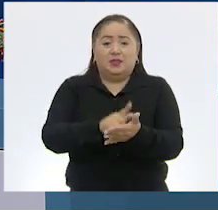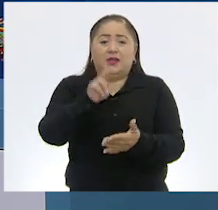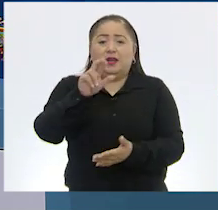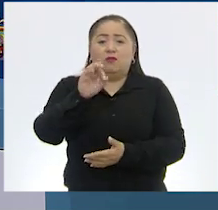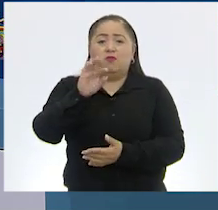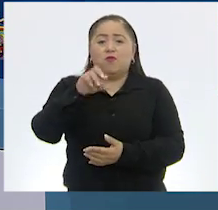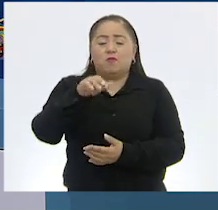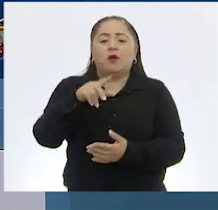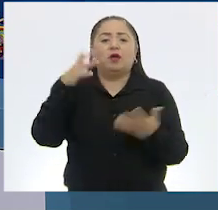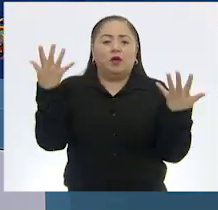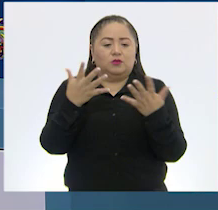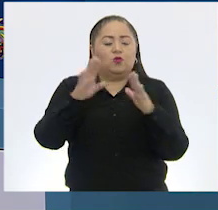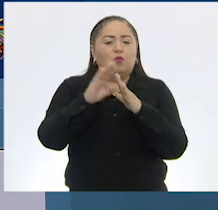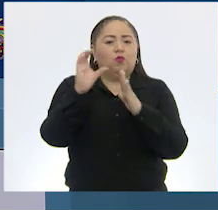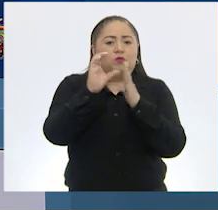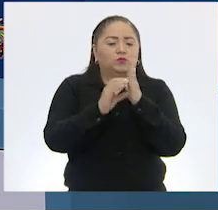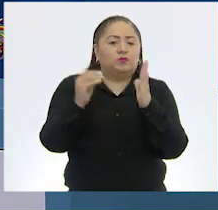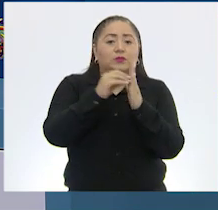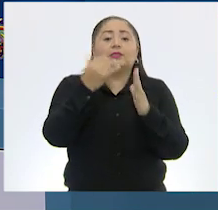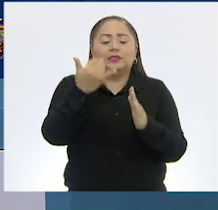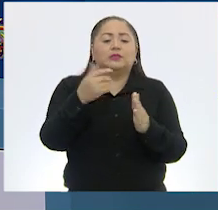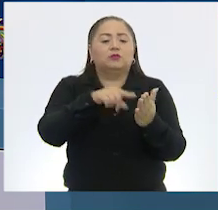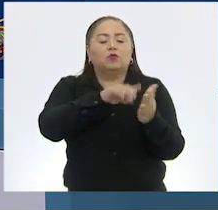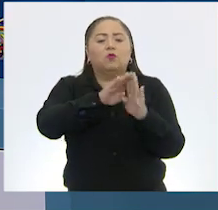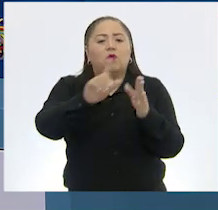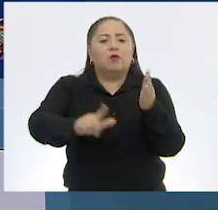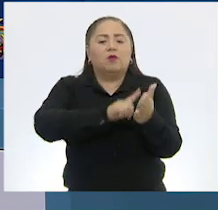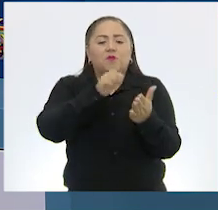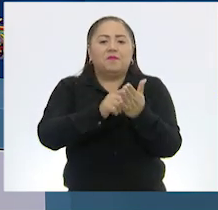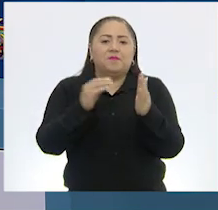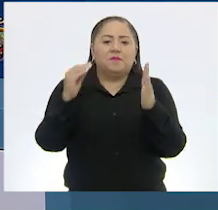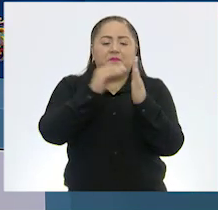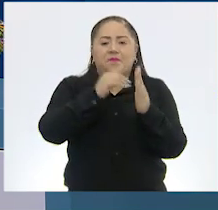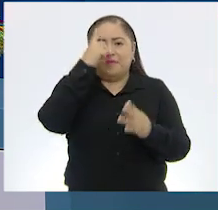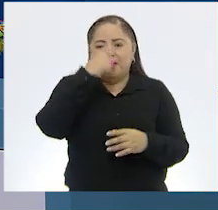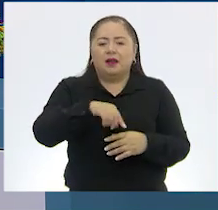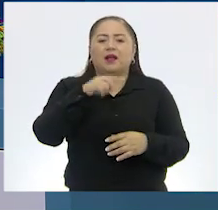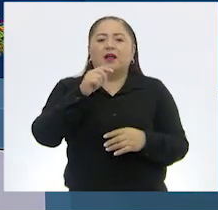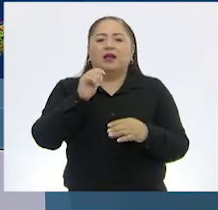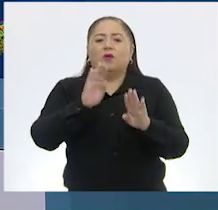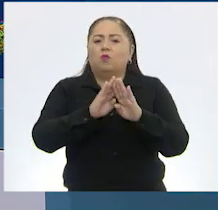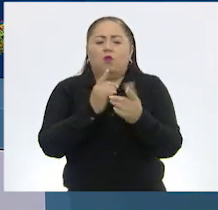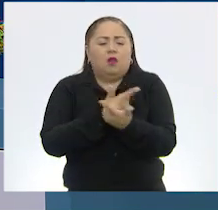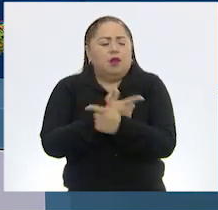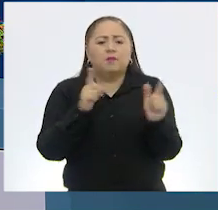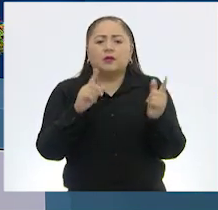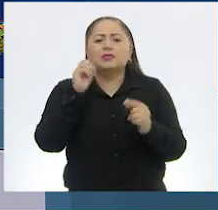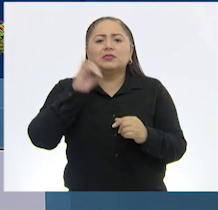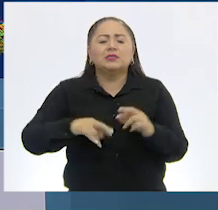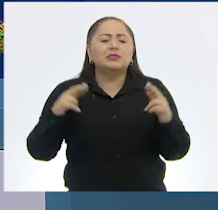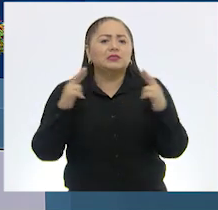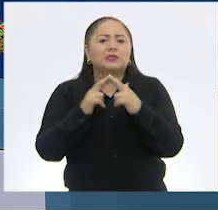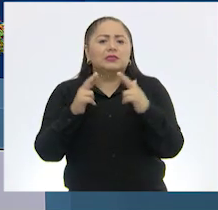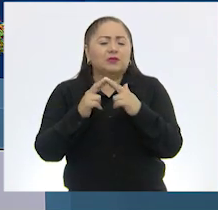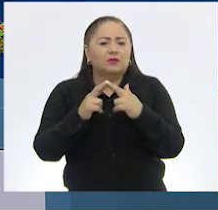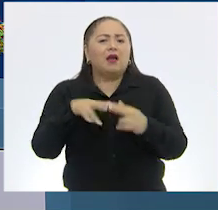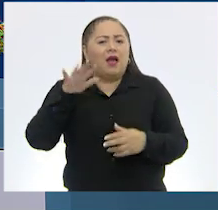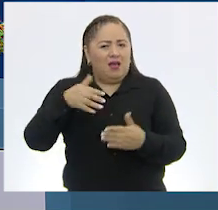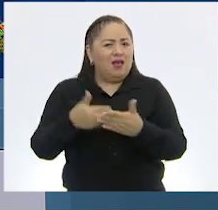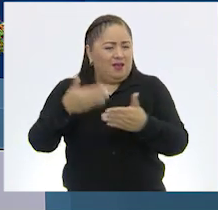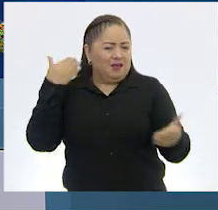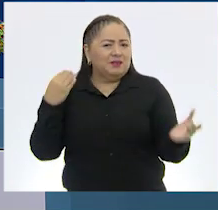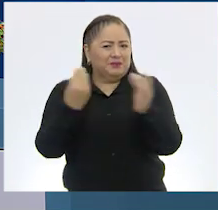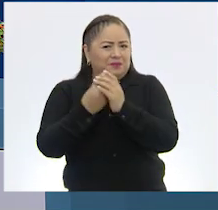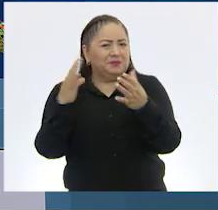se hicieron constitucionales y con ello se estableció la educación laica de manera definitiva. Como ya dijimos en las